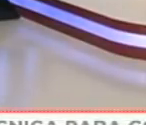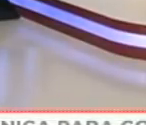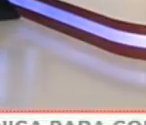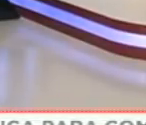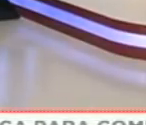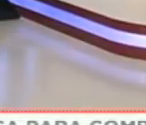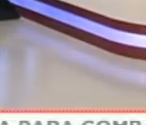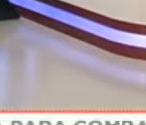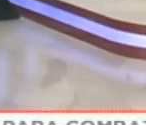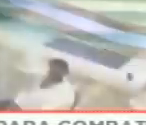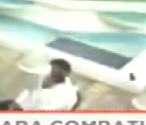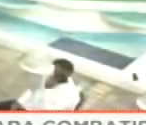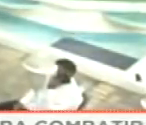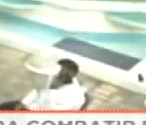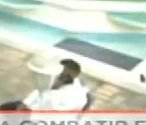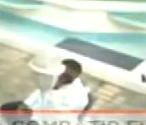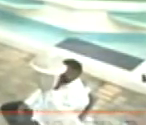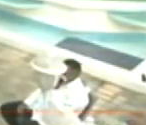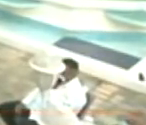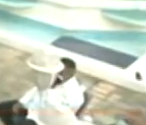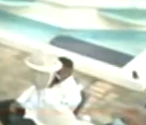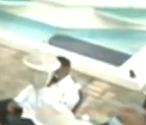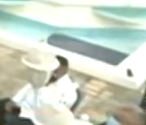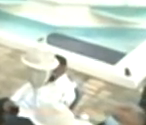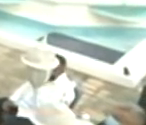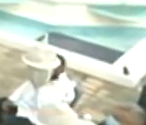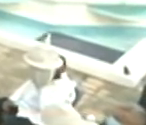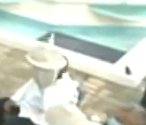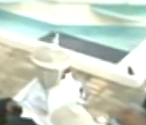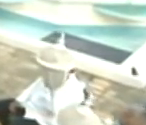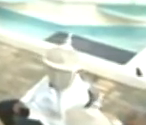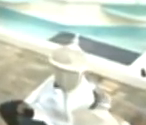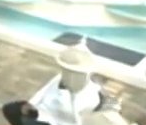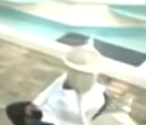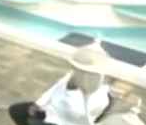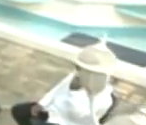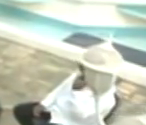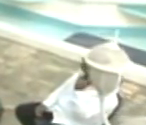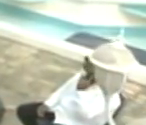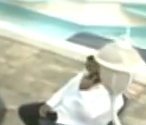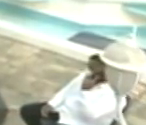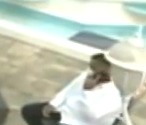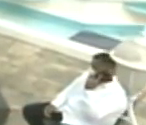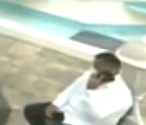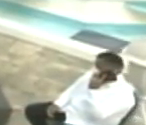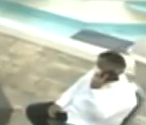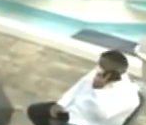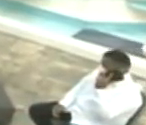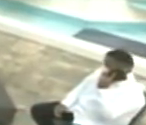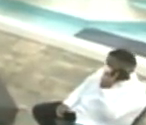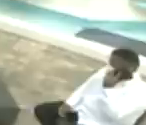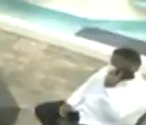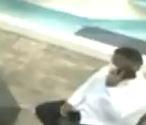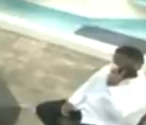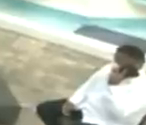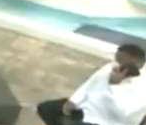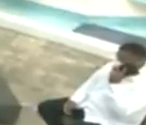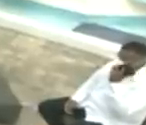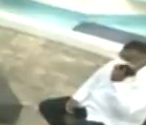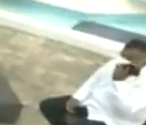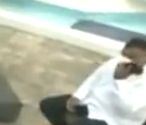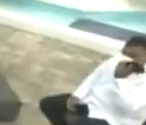escuchamos. Buenas tardes, Venezuela. Saludo a toda nuestra patria